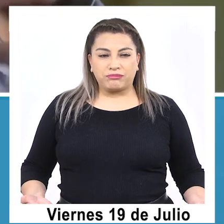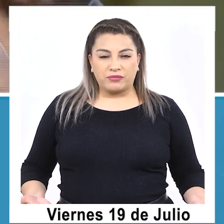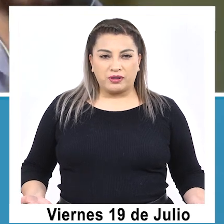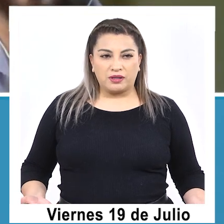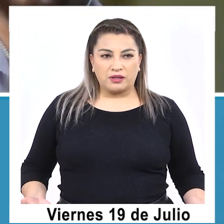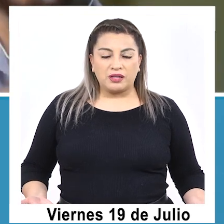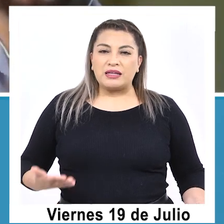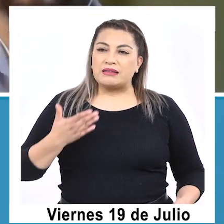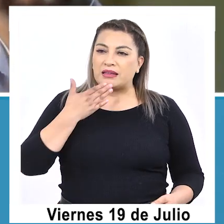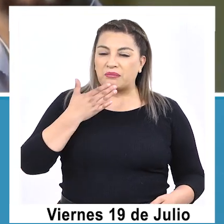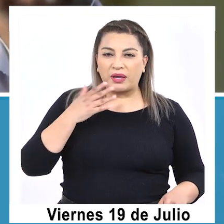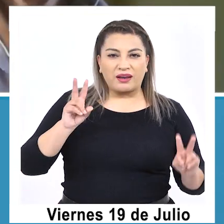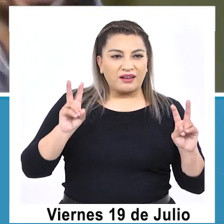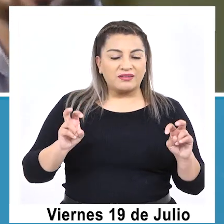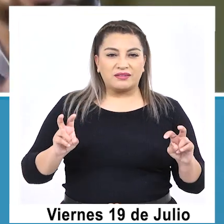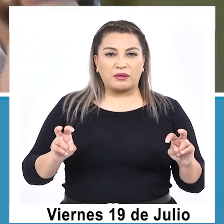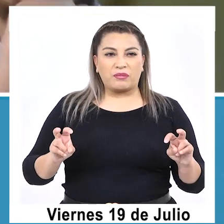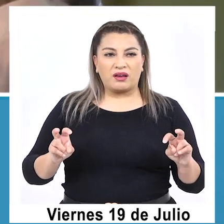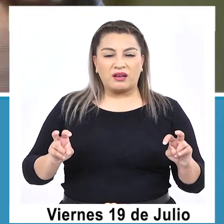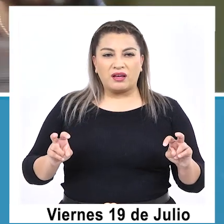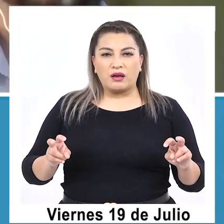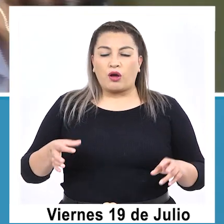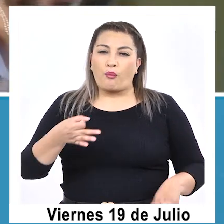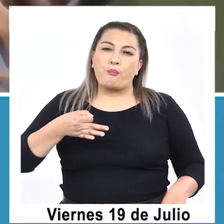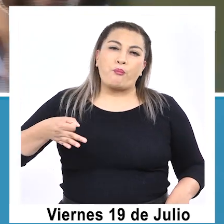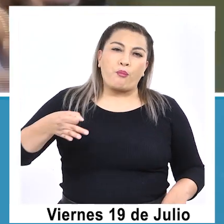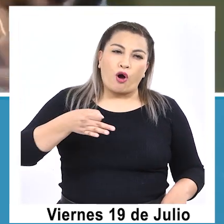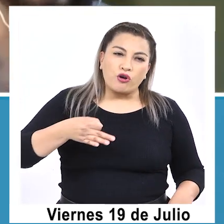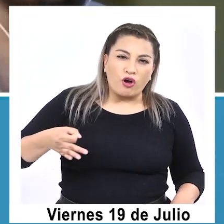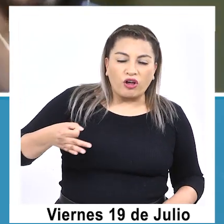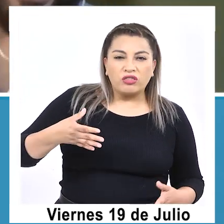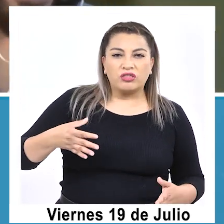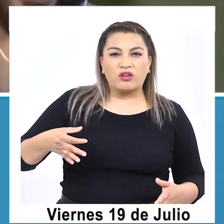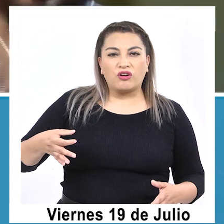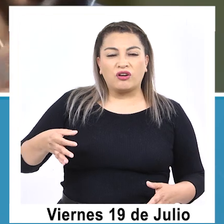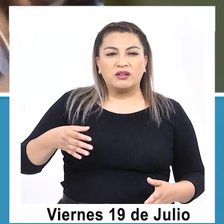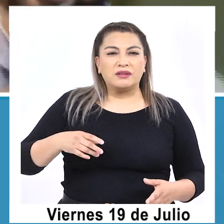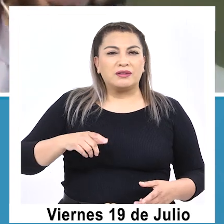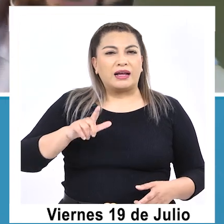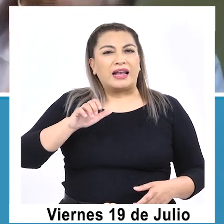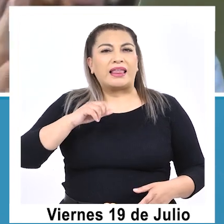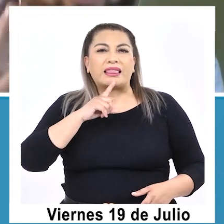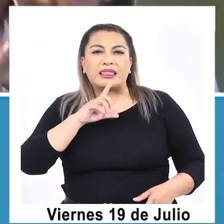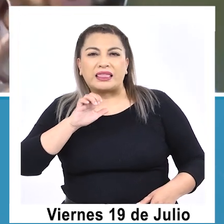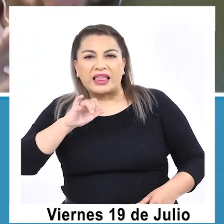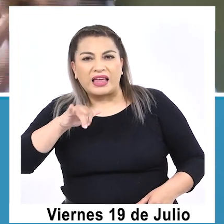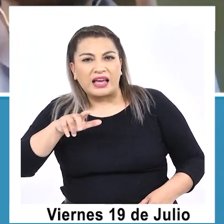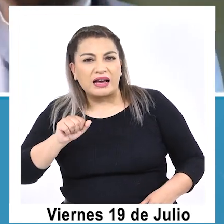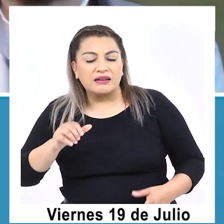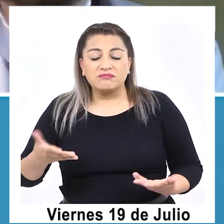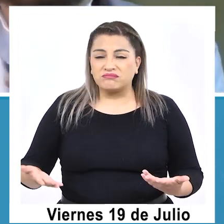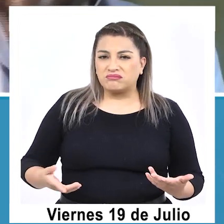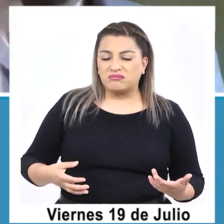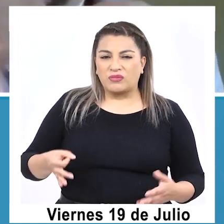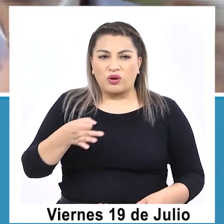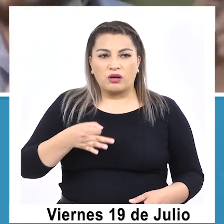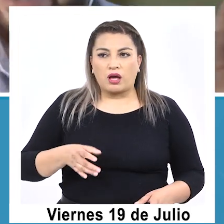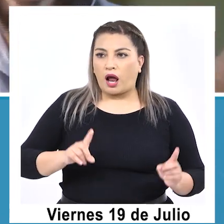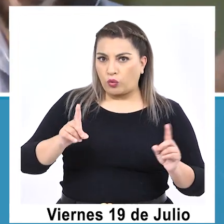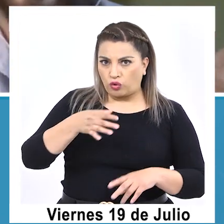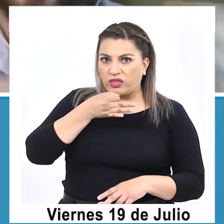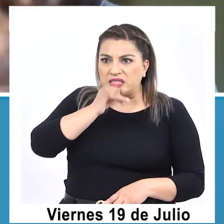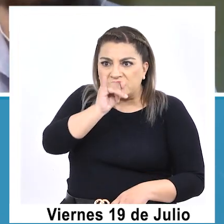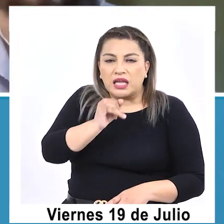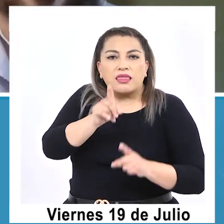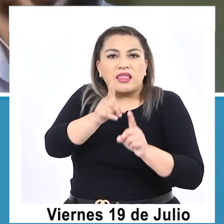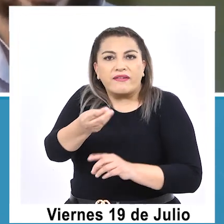en este mismo bolso a lo que son los granos, porotos, garbanzos, lentejas. ¿Eso es tan cierto? No, porque hay otros que dicen no, si